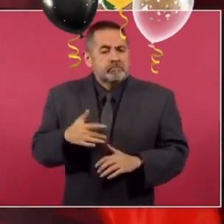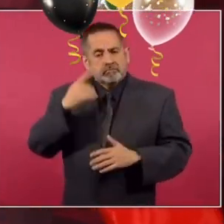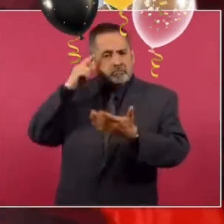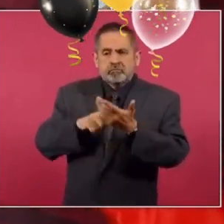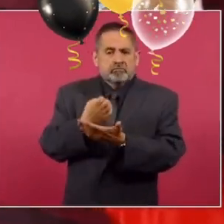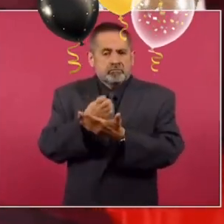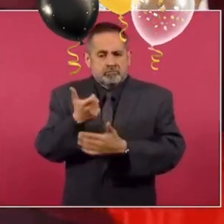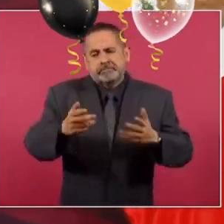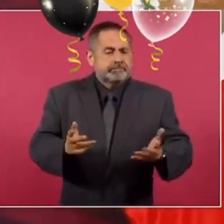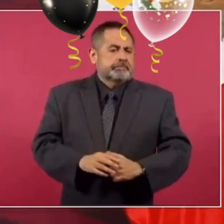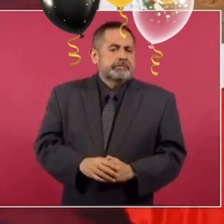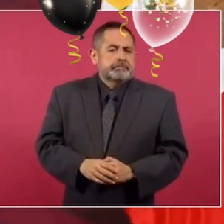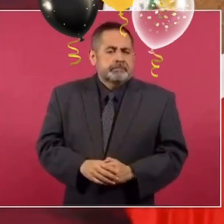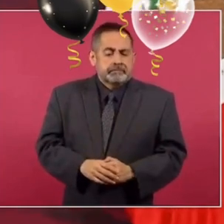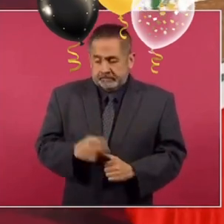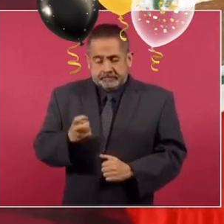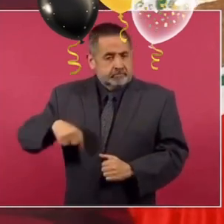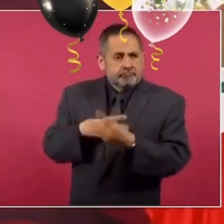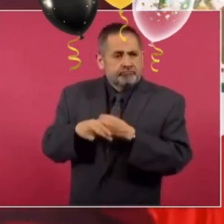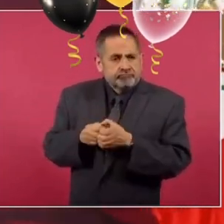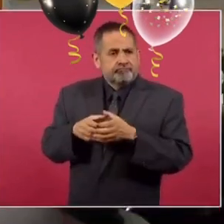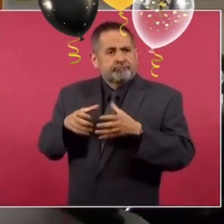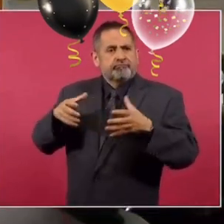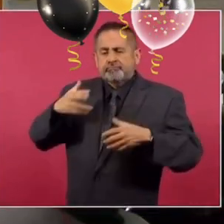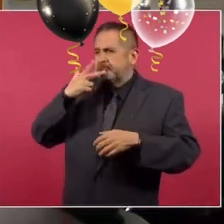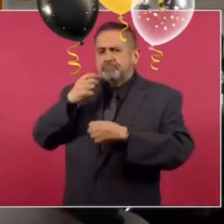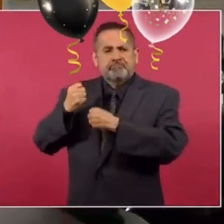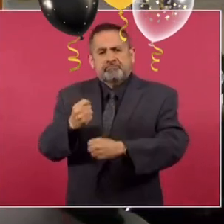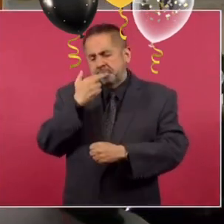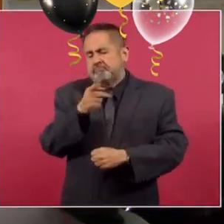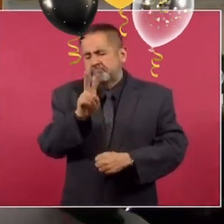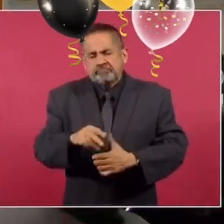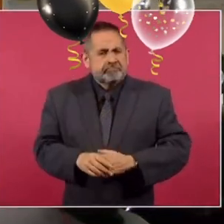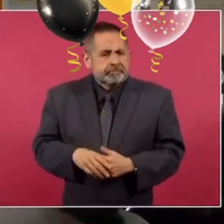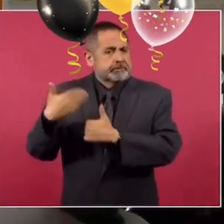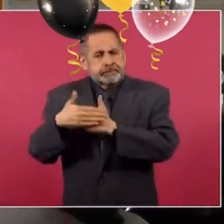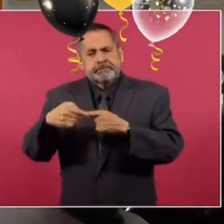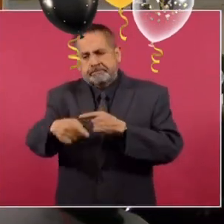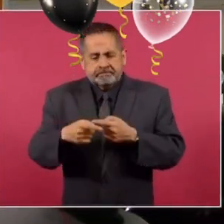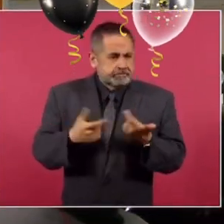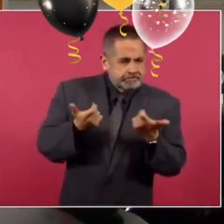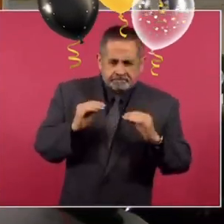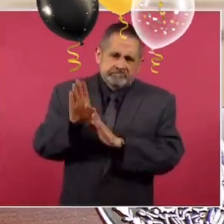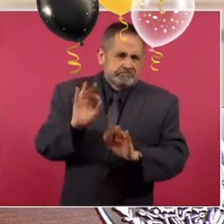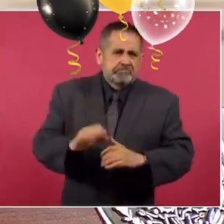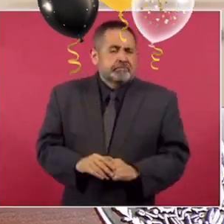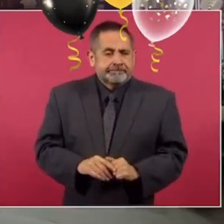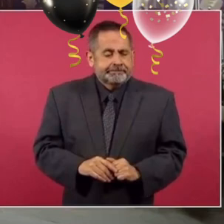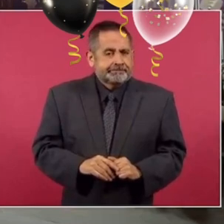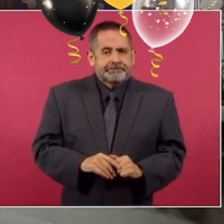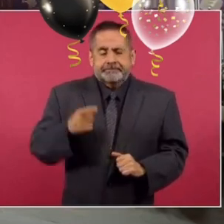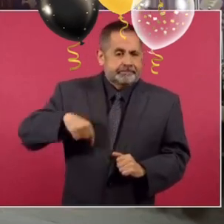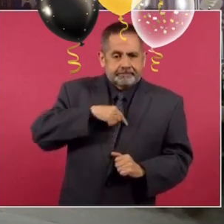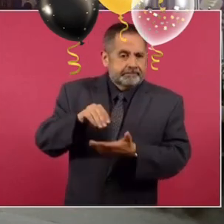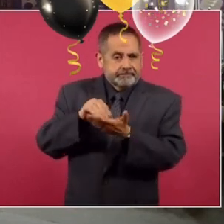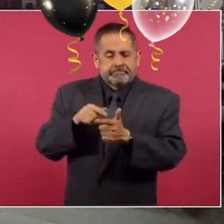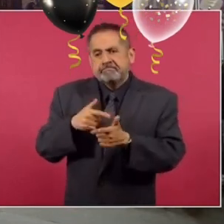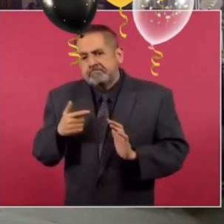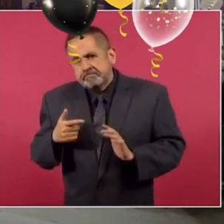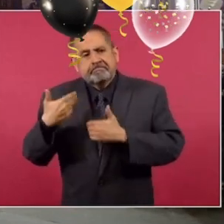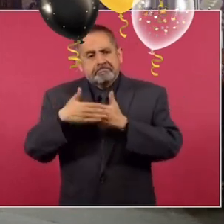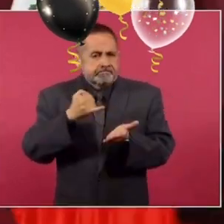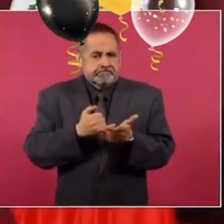consolidar nuestra economía este año, que vamos a seguir creciendo, que vamos a seguir manteniendo equilibrios macroeconómicos, que vamos a tener